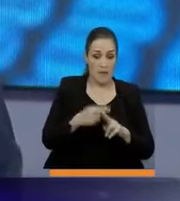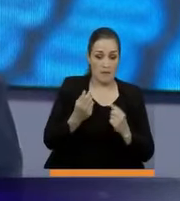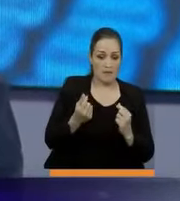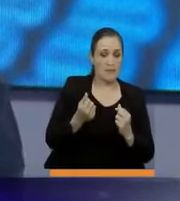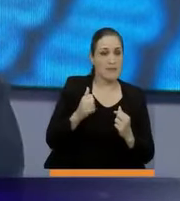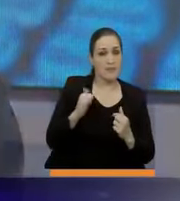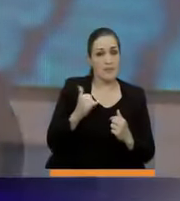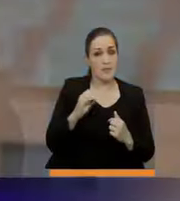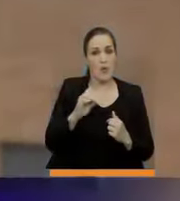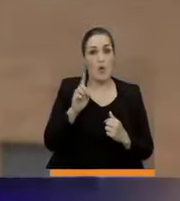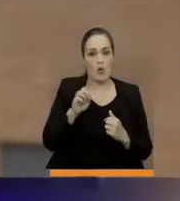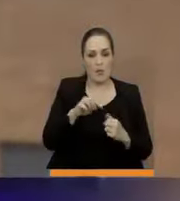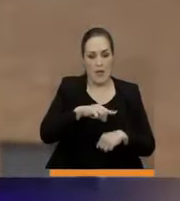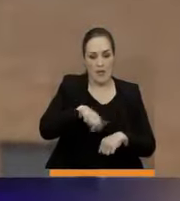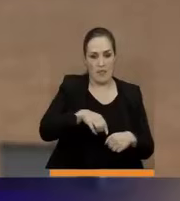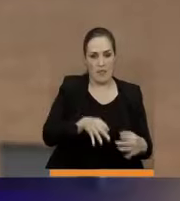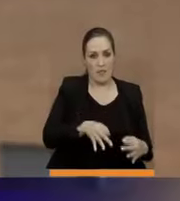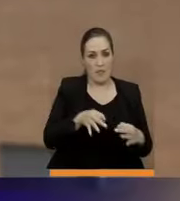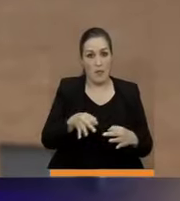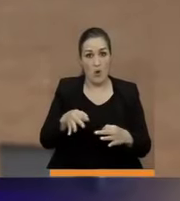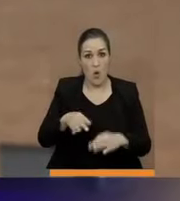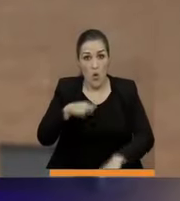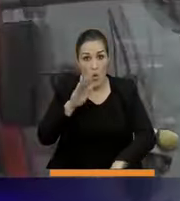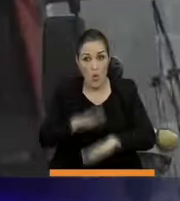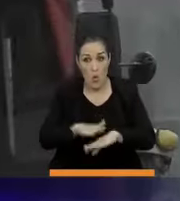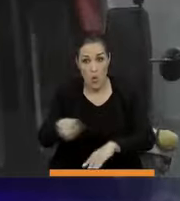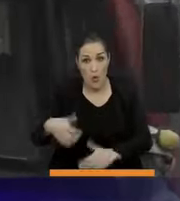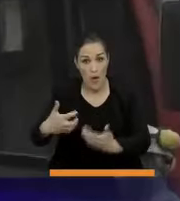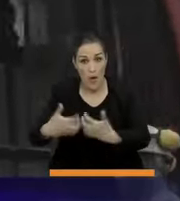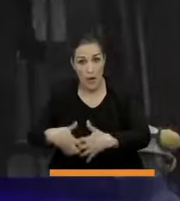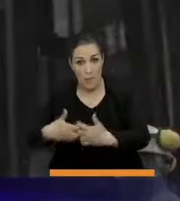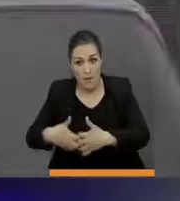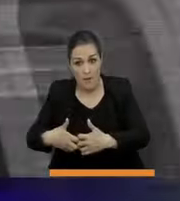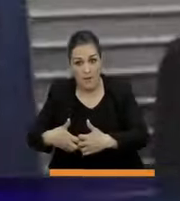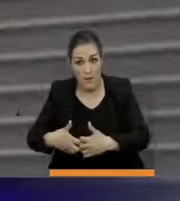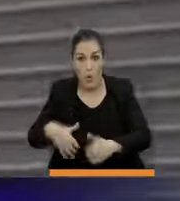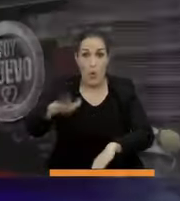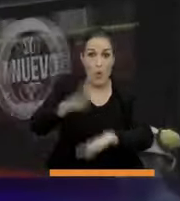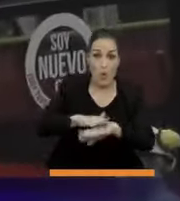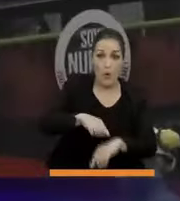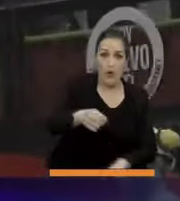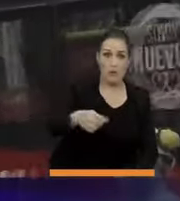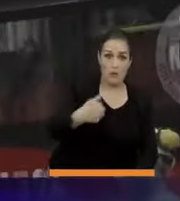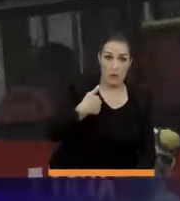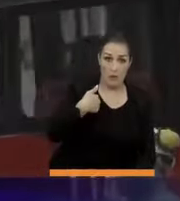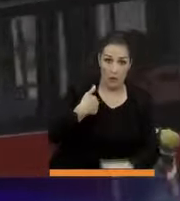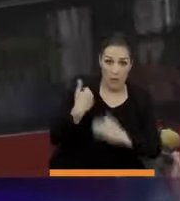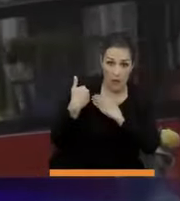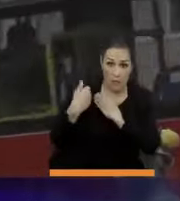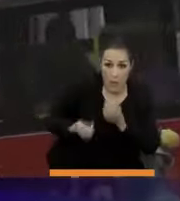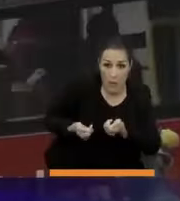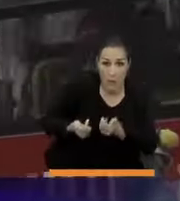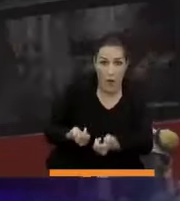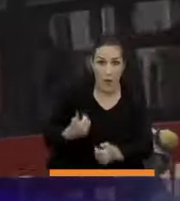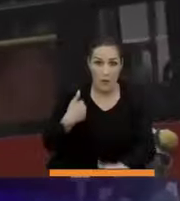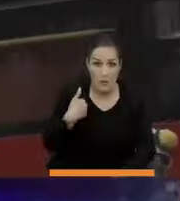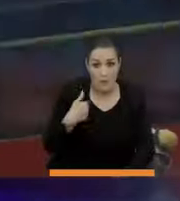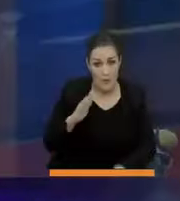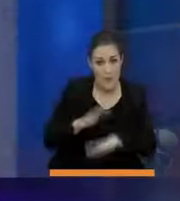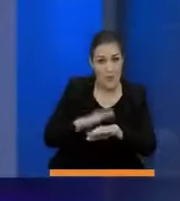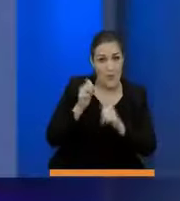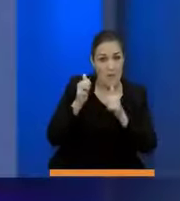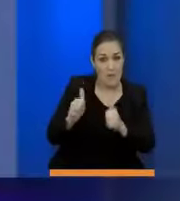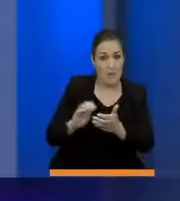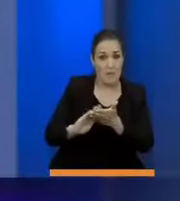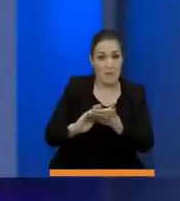la obra esté retrasada por culpa del contratista o por otros factores, los bogotanos no tenemos por qué pagarle un adicional.